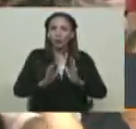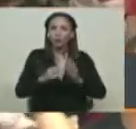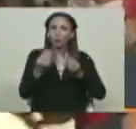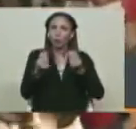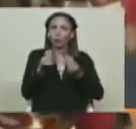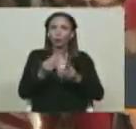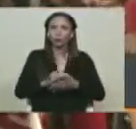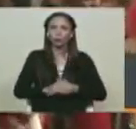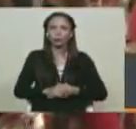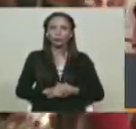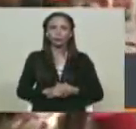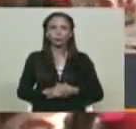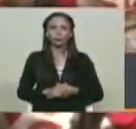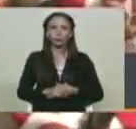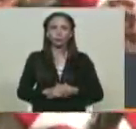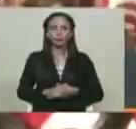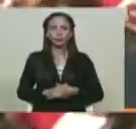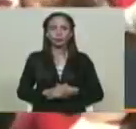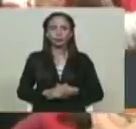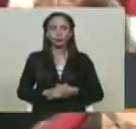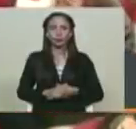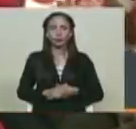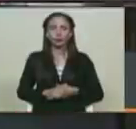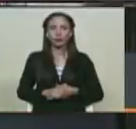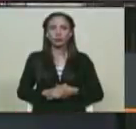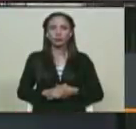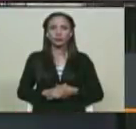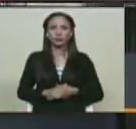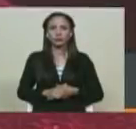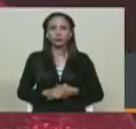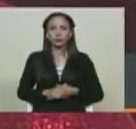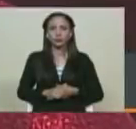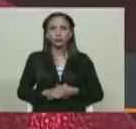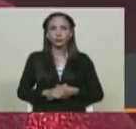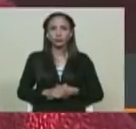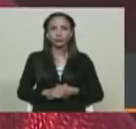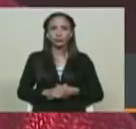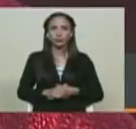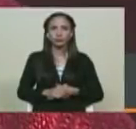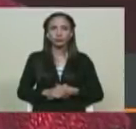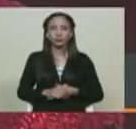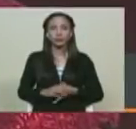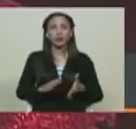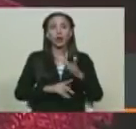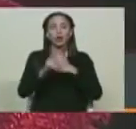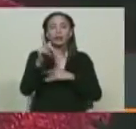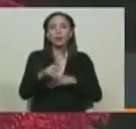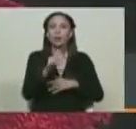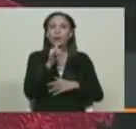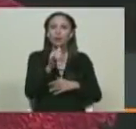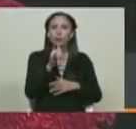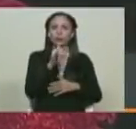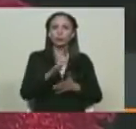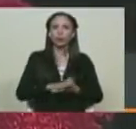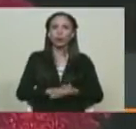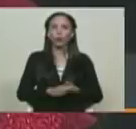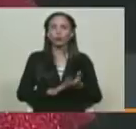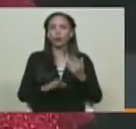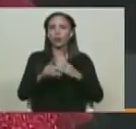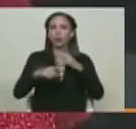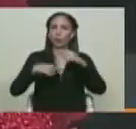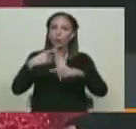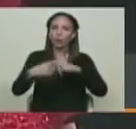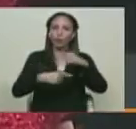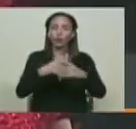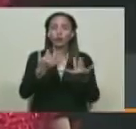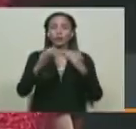Blanca, tú puedes tomar de Notipatria diaria. Atención, Jorge